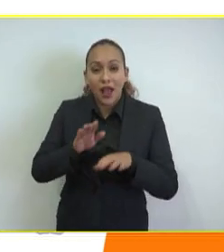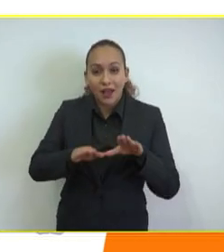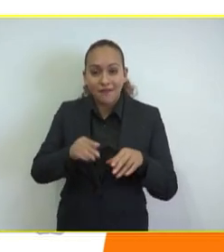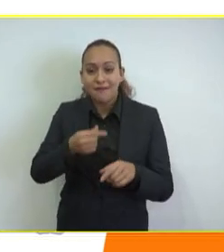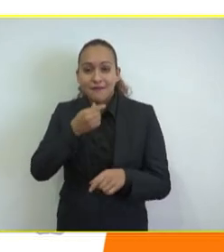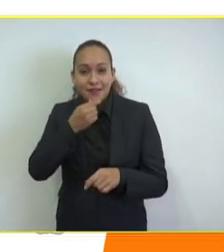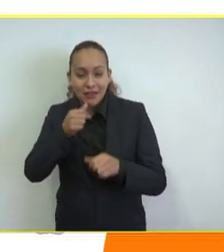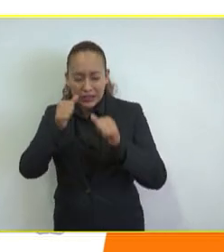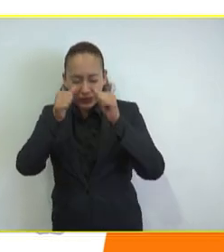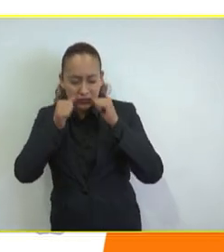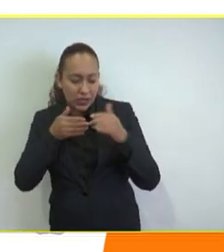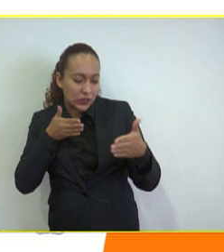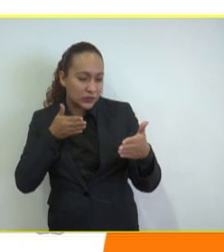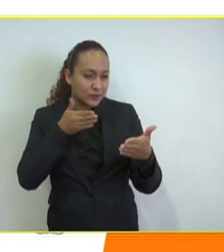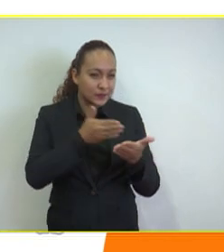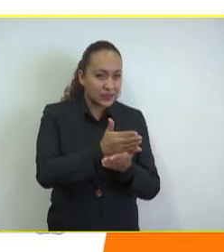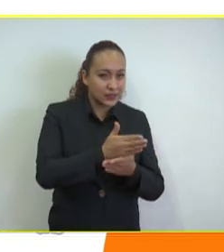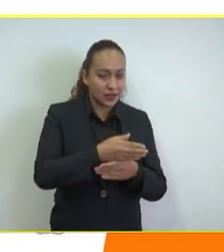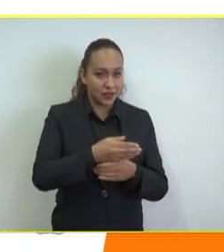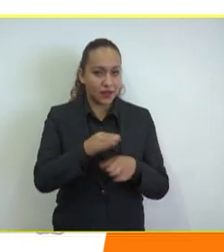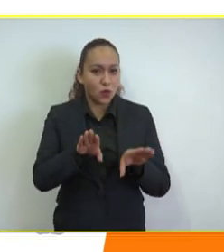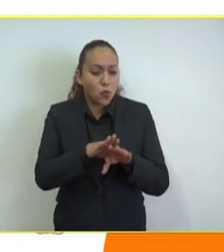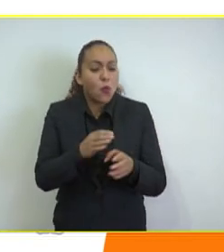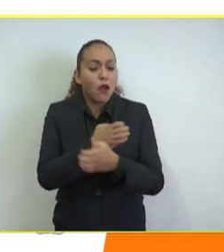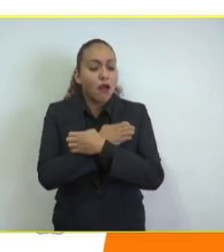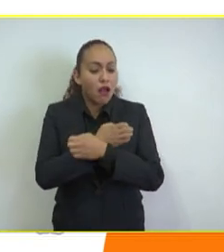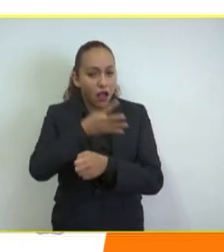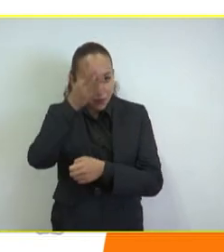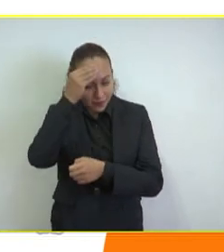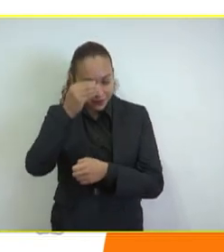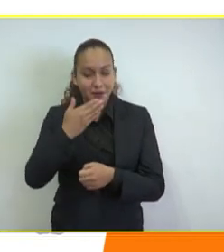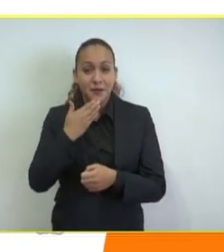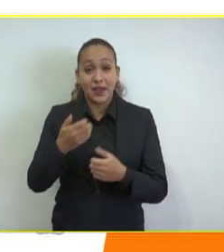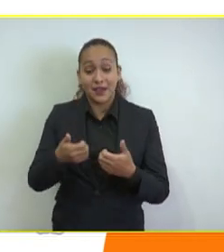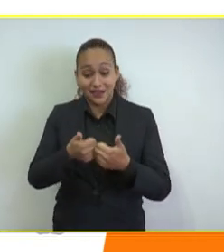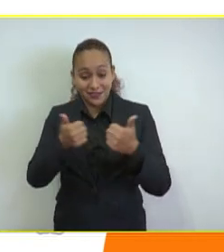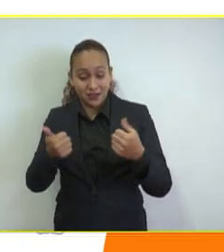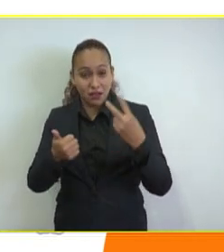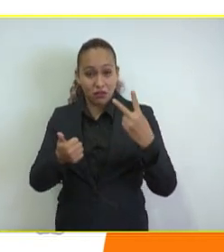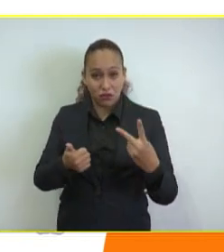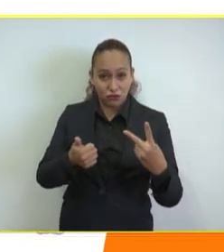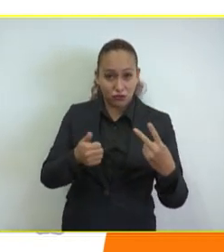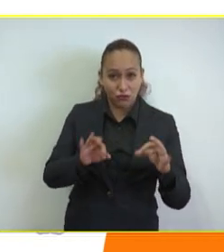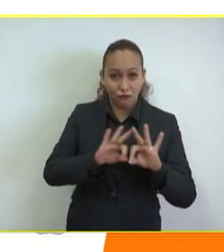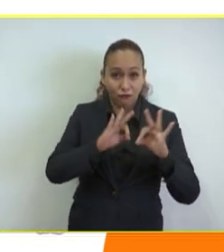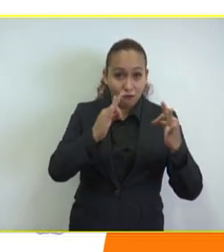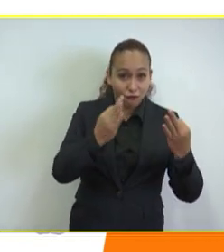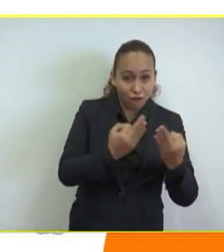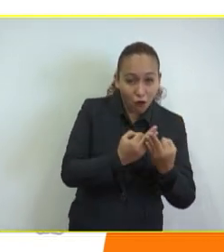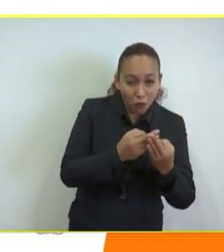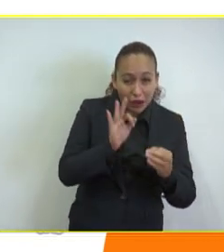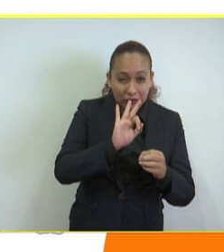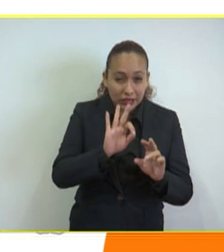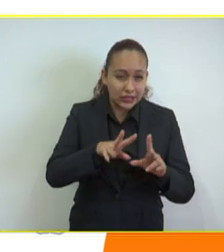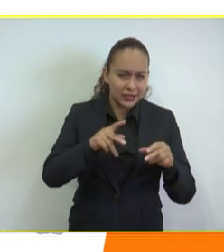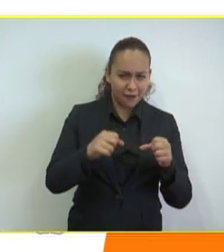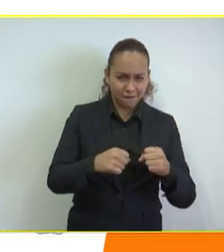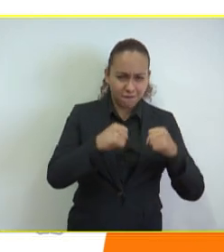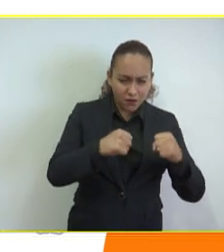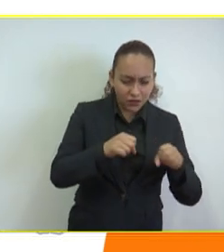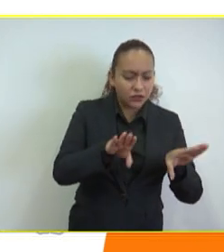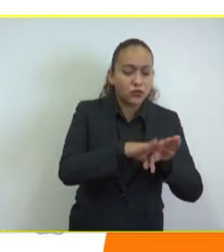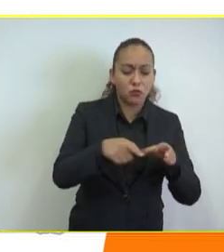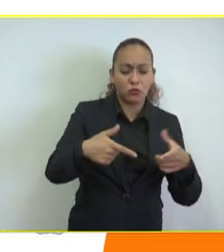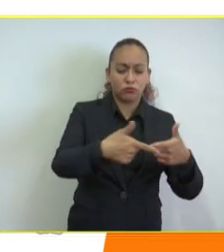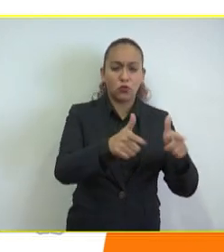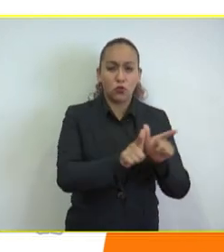de los niños. Estos los dividimos en dos grupos, relaciones fuertes y relaciones débiles. Como relaciones fuertes